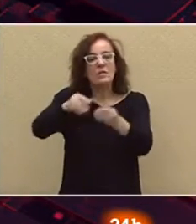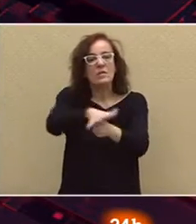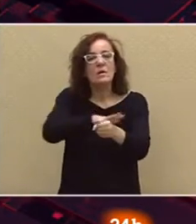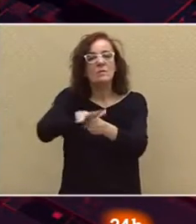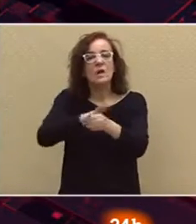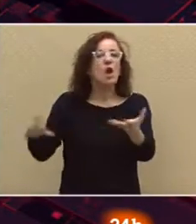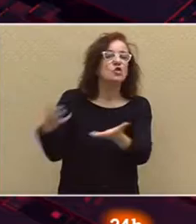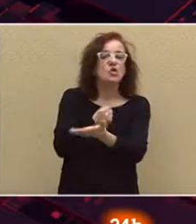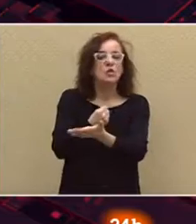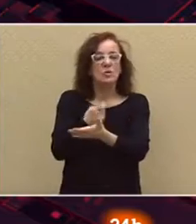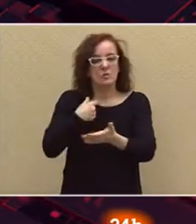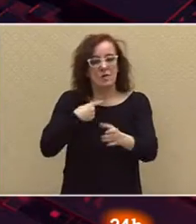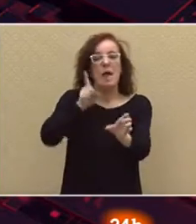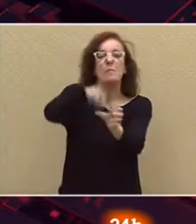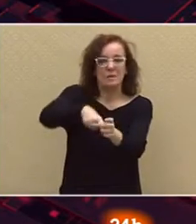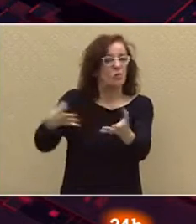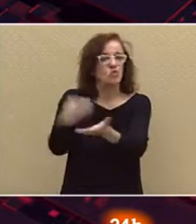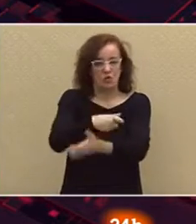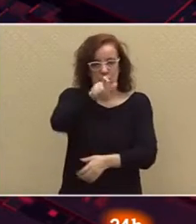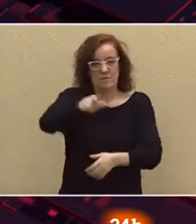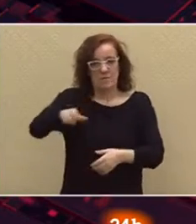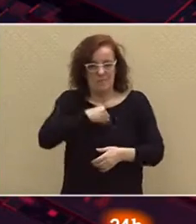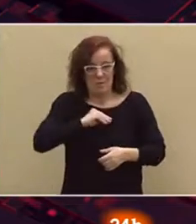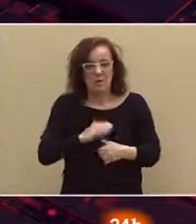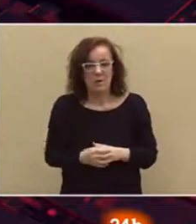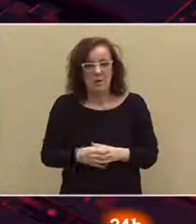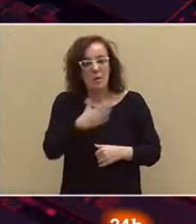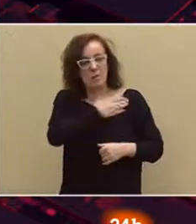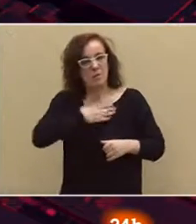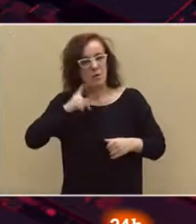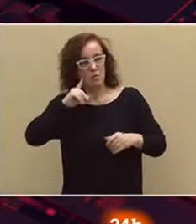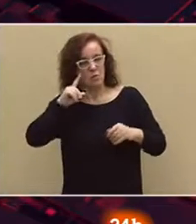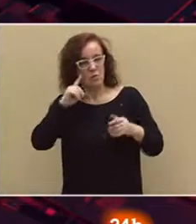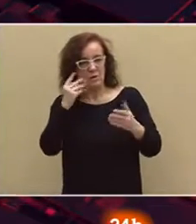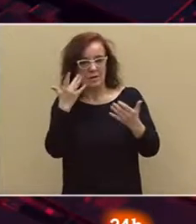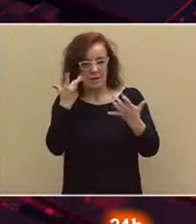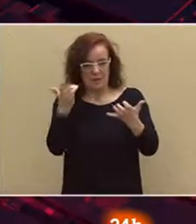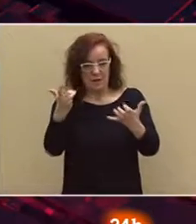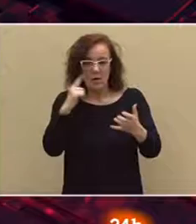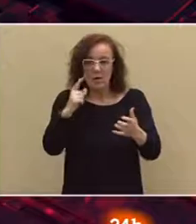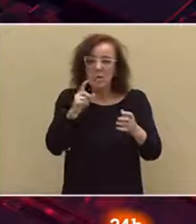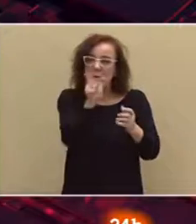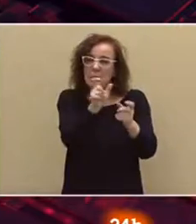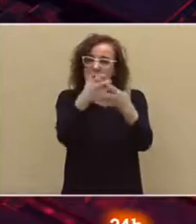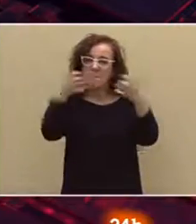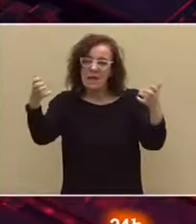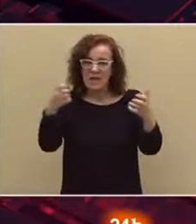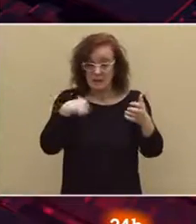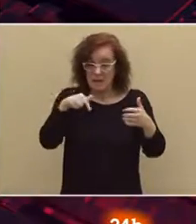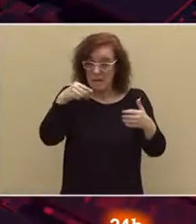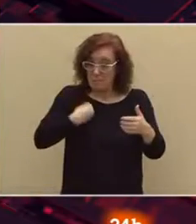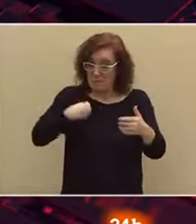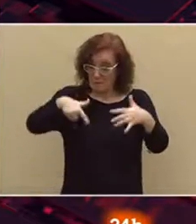al que pertenecemos todos los españoles. Me gustaría destacar a este respecto unas palabras pronunciadas en esta misma Cámara